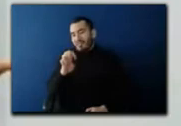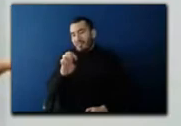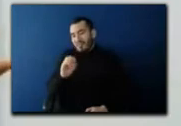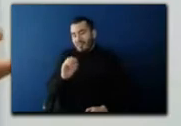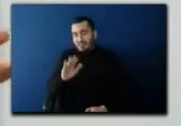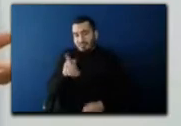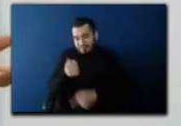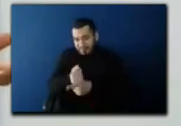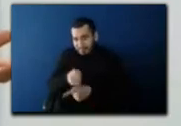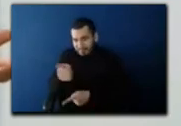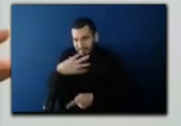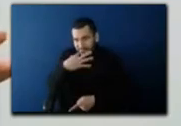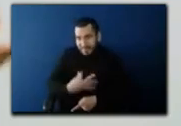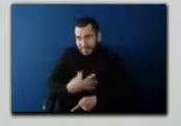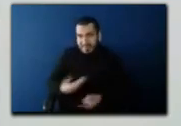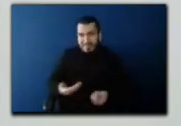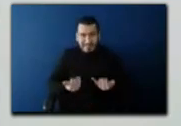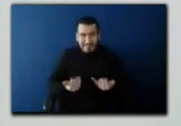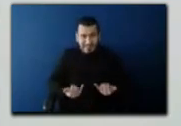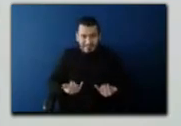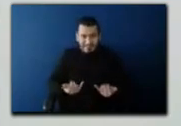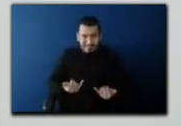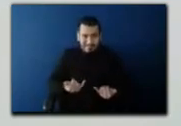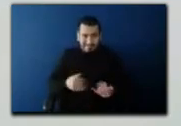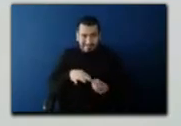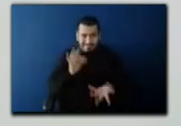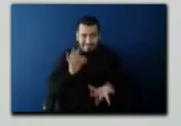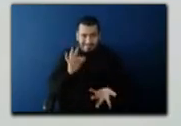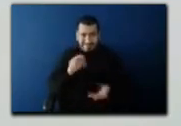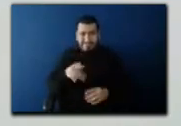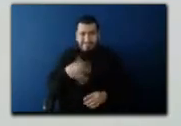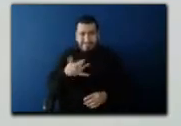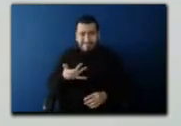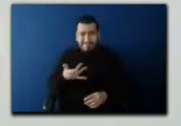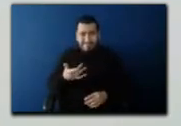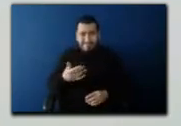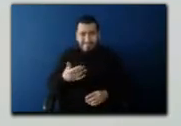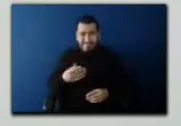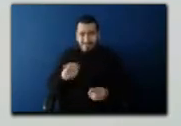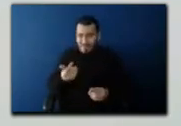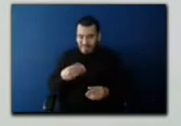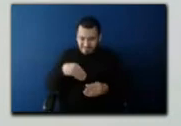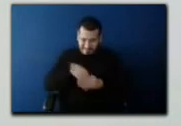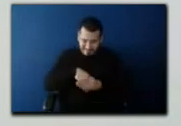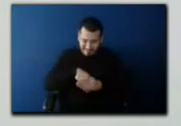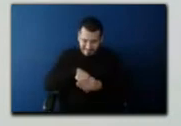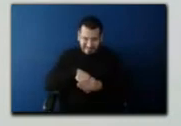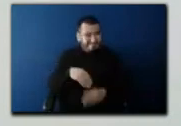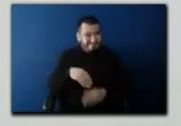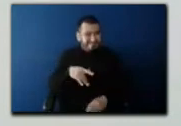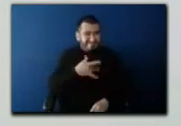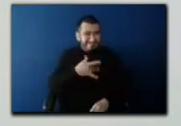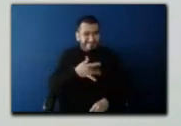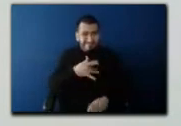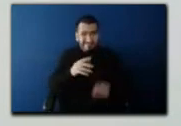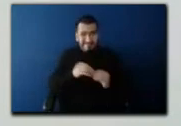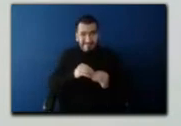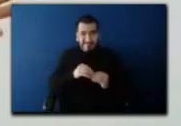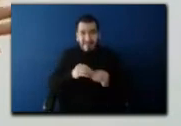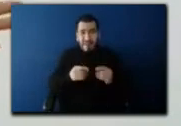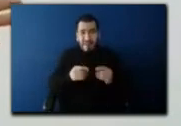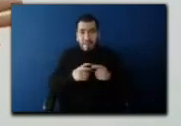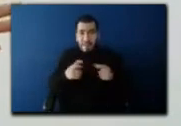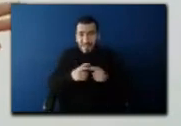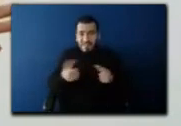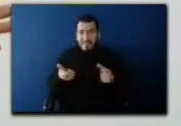Exacto, hoy en día eso no tiene sentido, yo veo lo mismo, voy a andar con un fajo de billetes en efectivo, no tiene sentido, andar con un montón de plásticos no